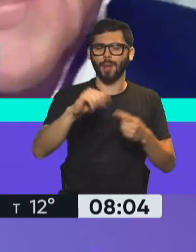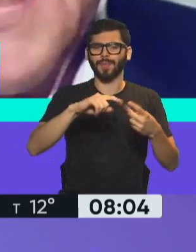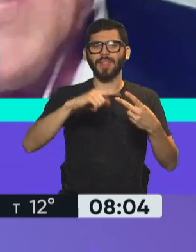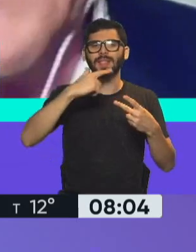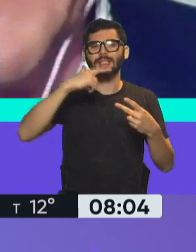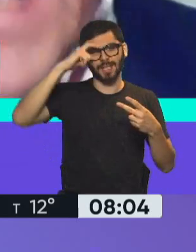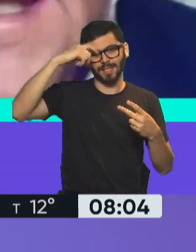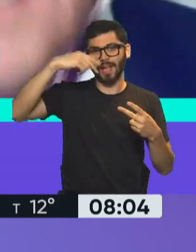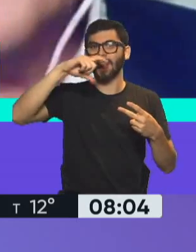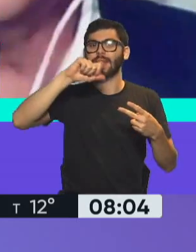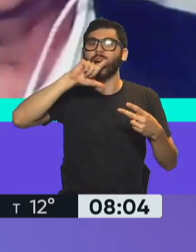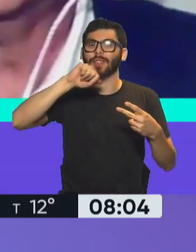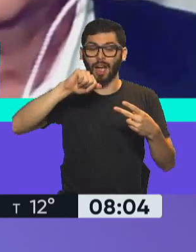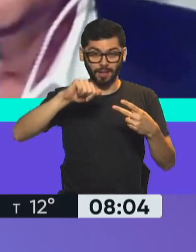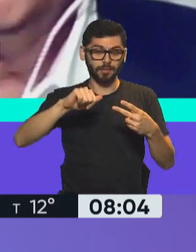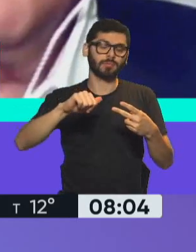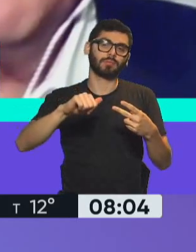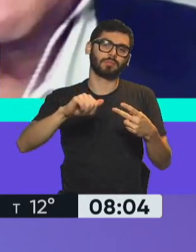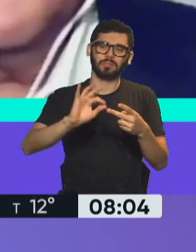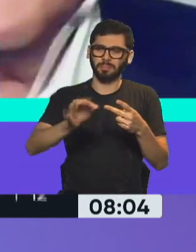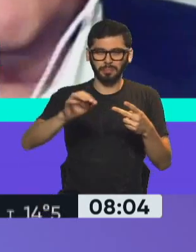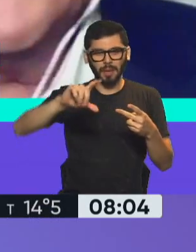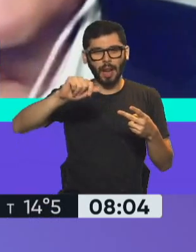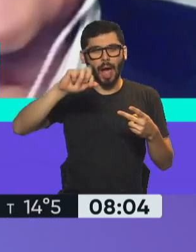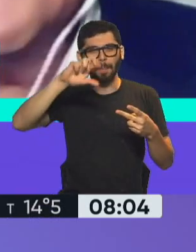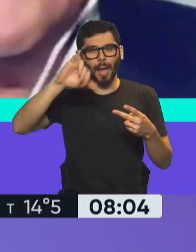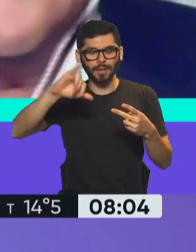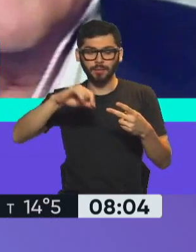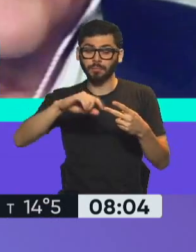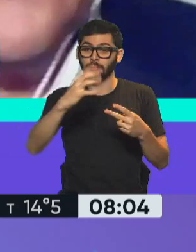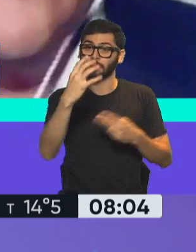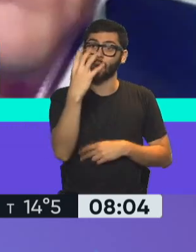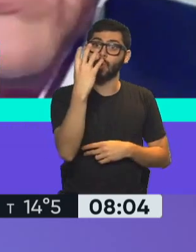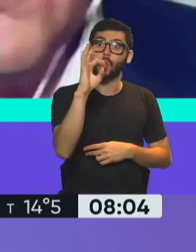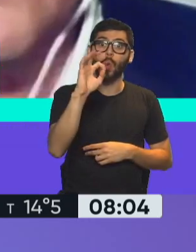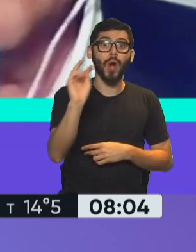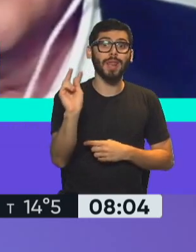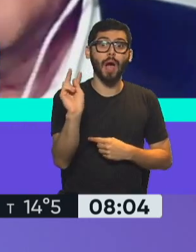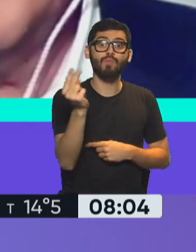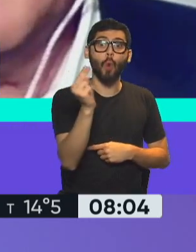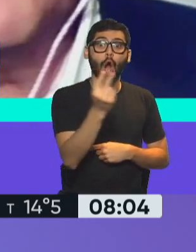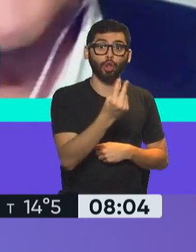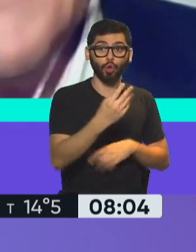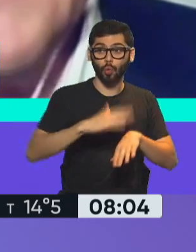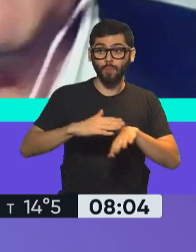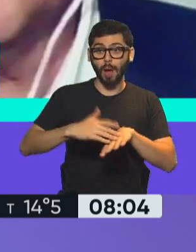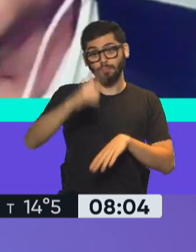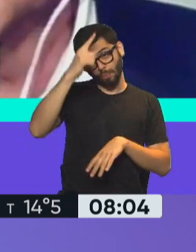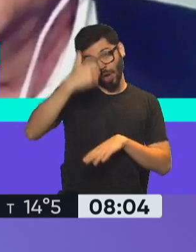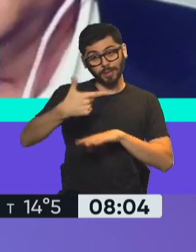acá cerca de La Paz, hubo aproximadamente 40 muertos por balas